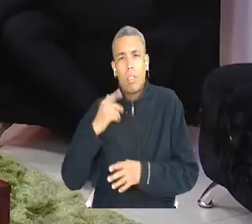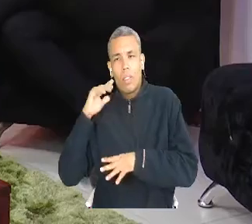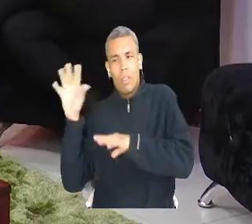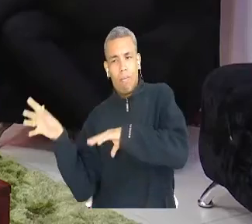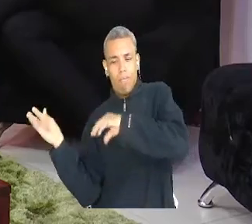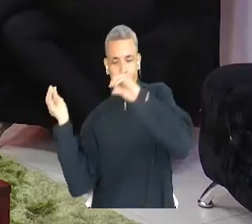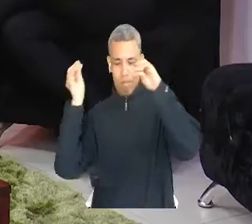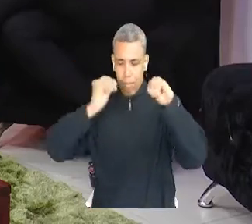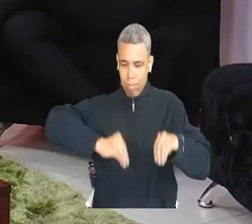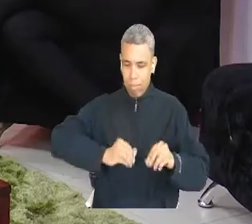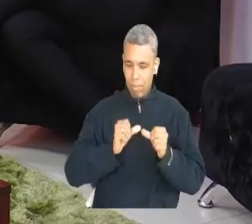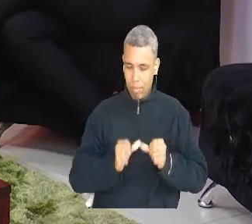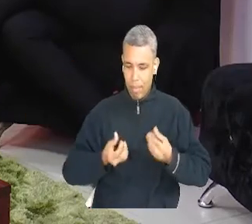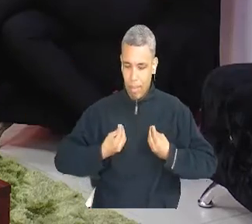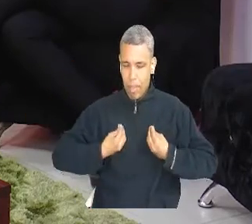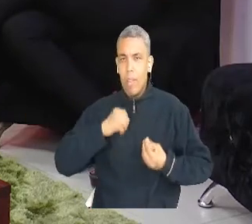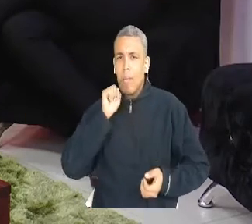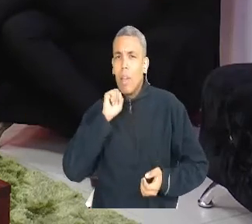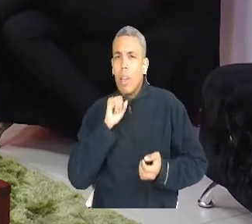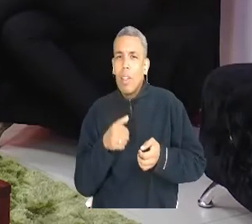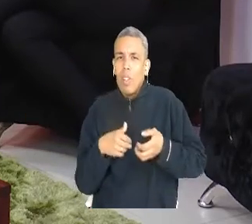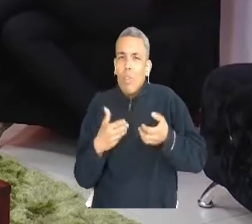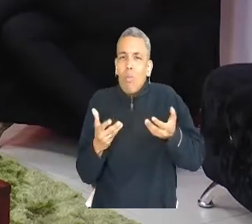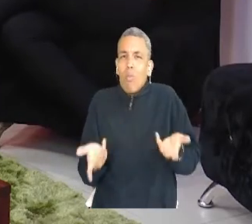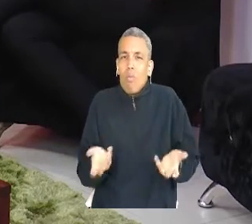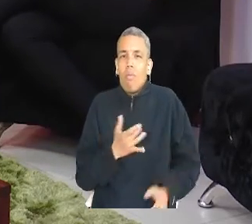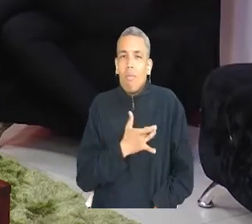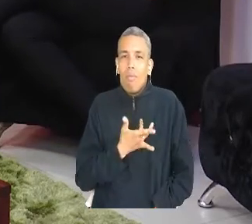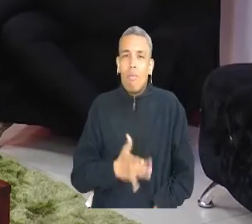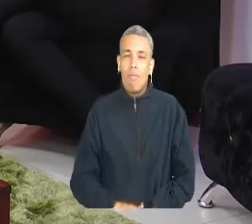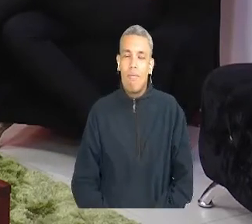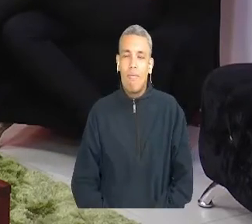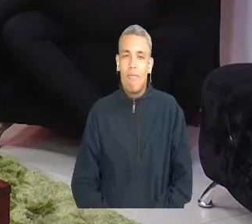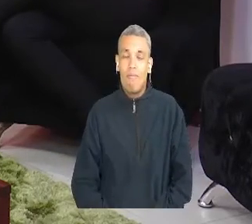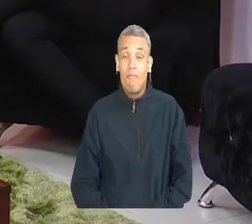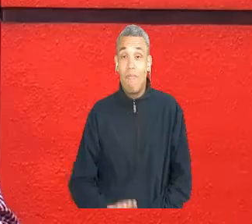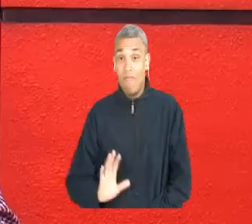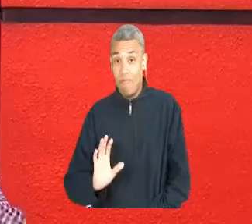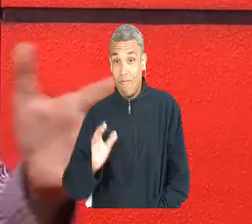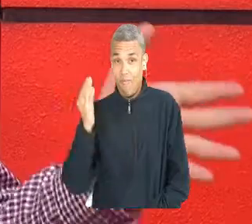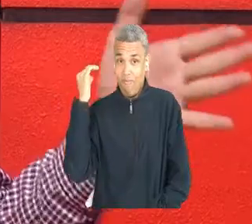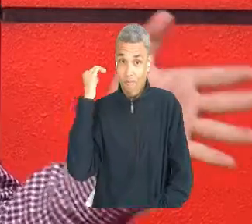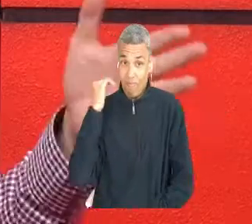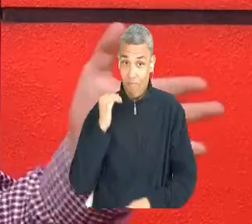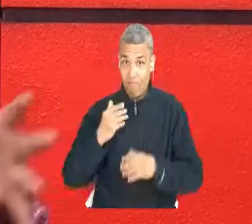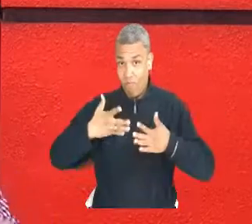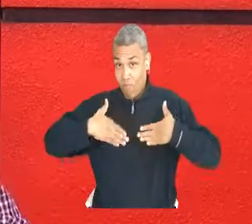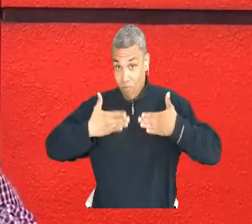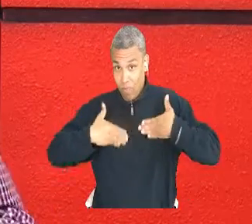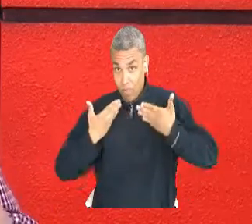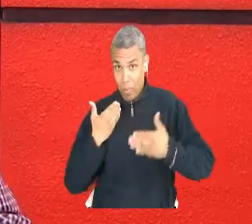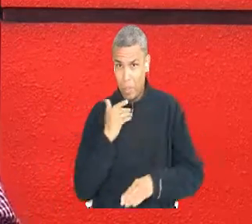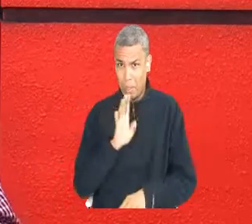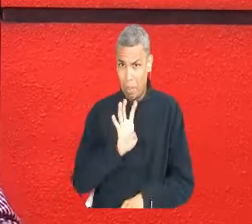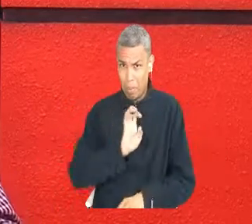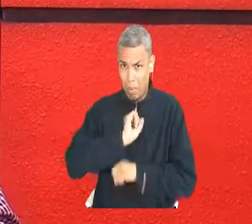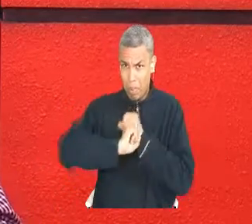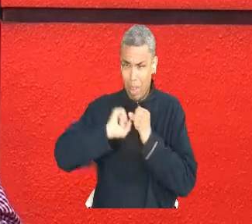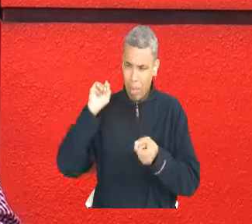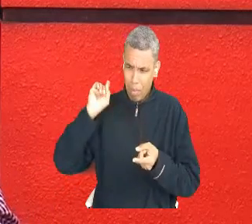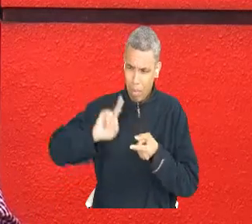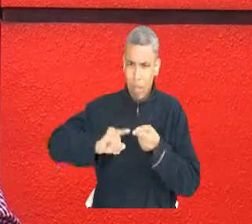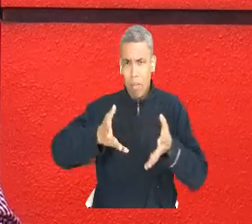bueno pues por el recibimiento y por la experiencia grata que tenemos en barrancabermeja no sólo nueve años completos aquí yo llegué así